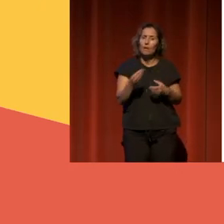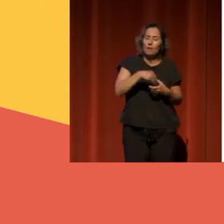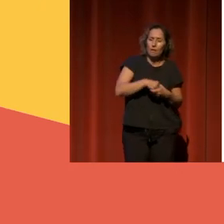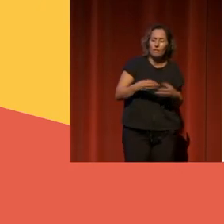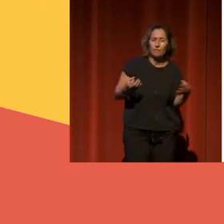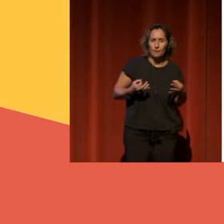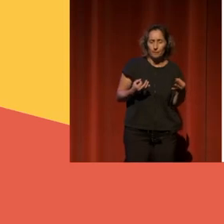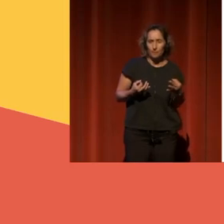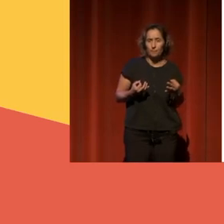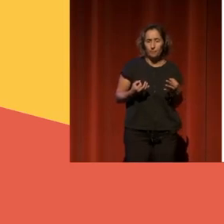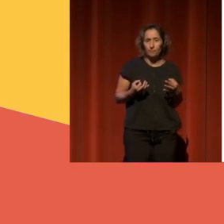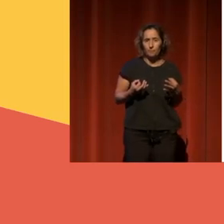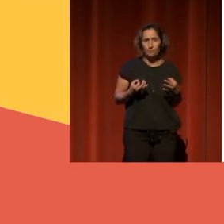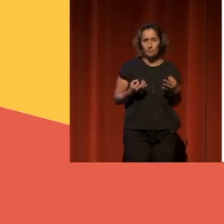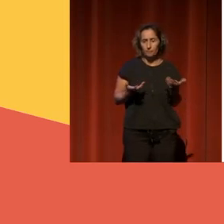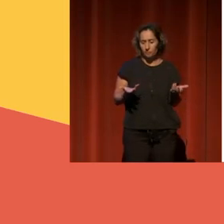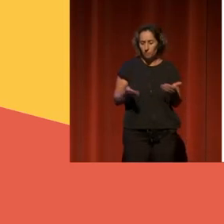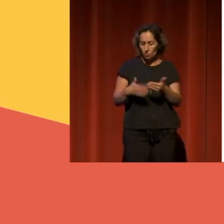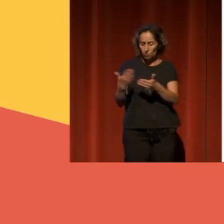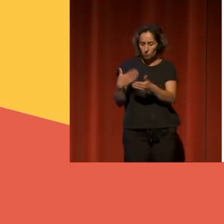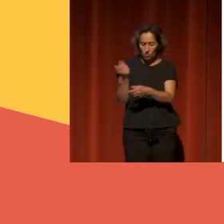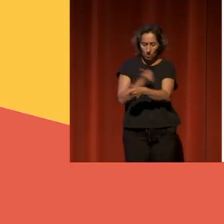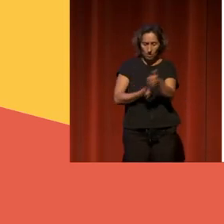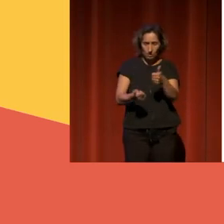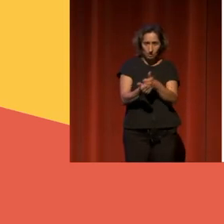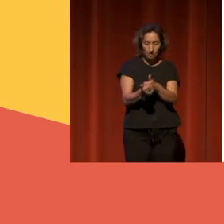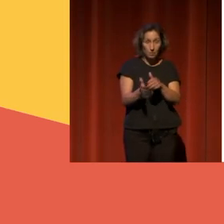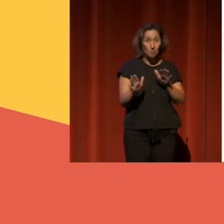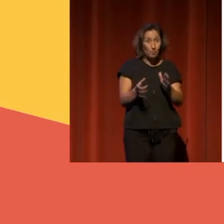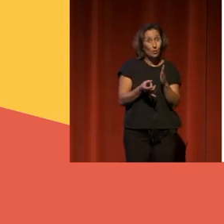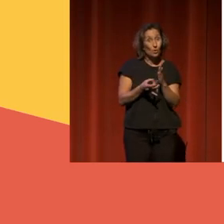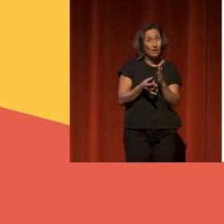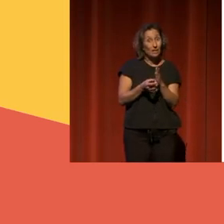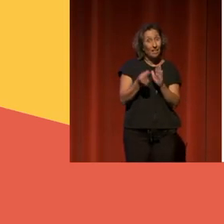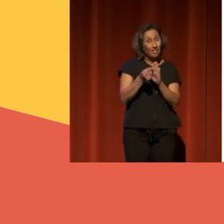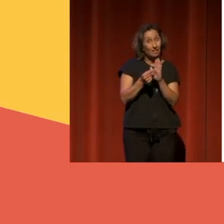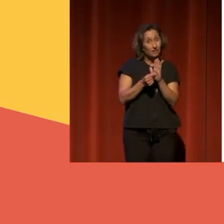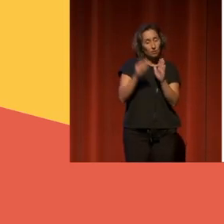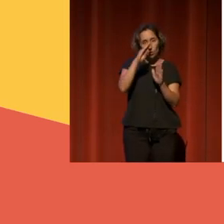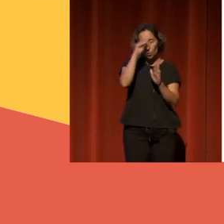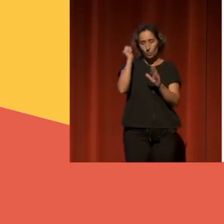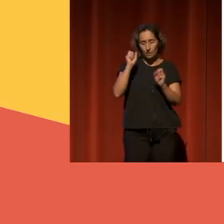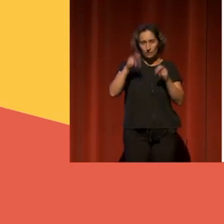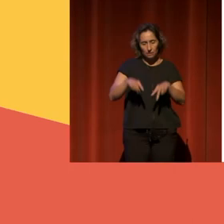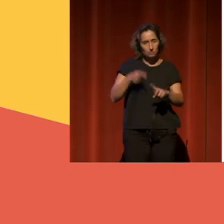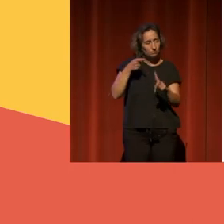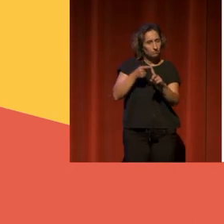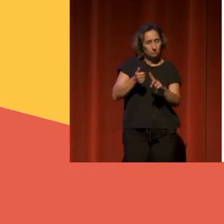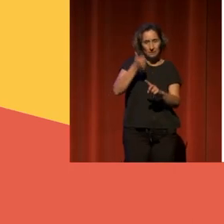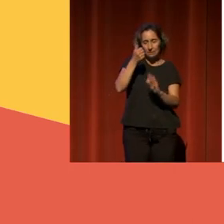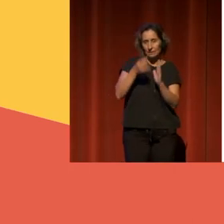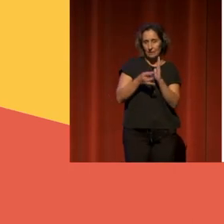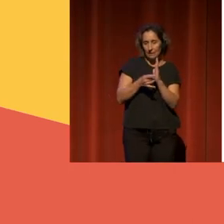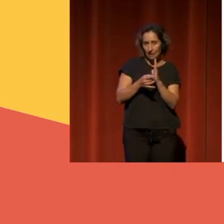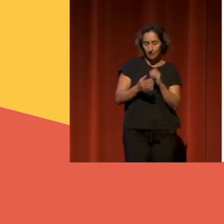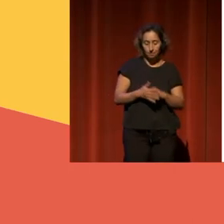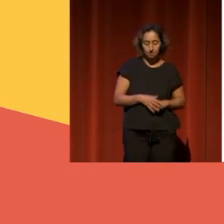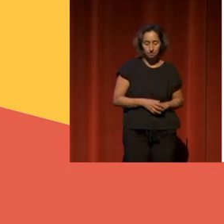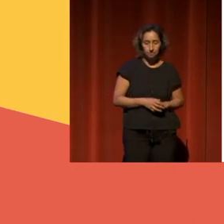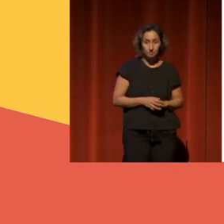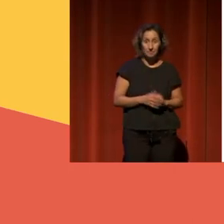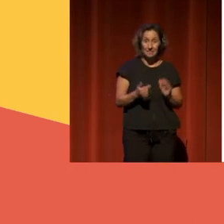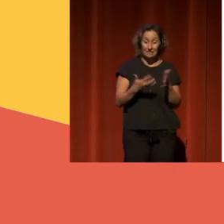las tendencias prioritarias, pero sin olvidar los criterios de calidad, atendiendo siempre a la calidad. Bueno, pues de acuerdo con